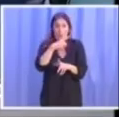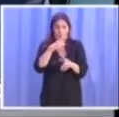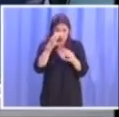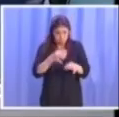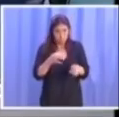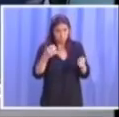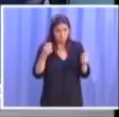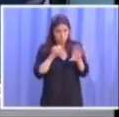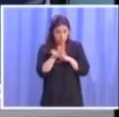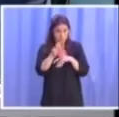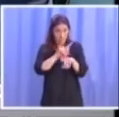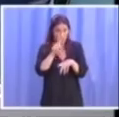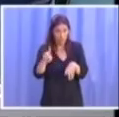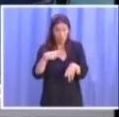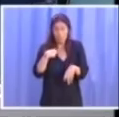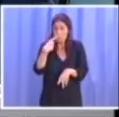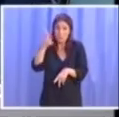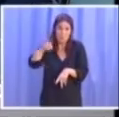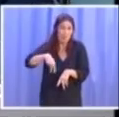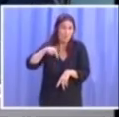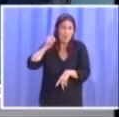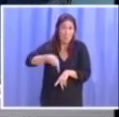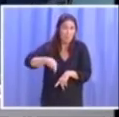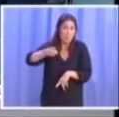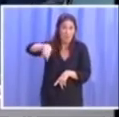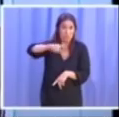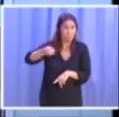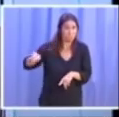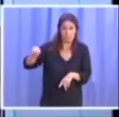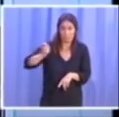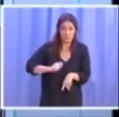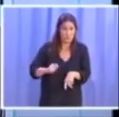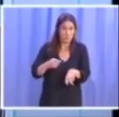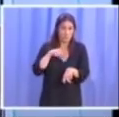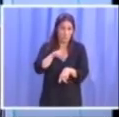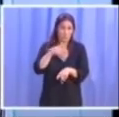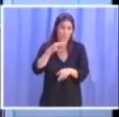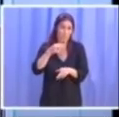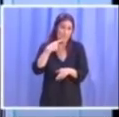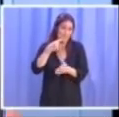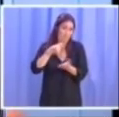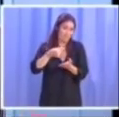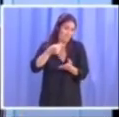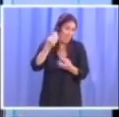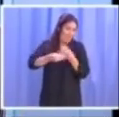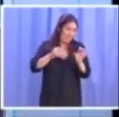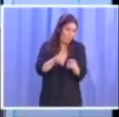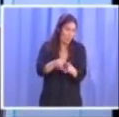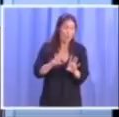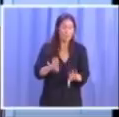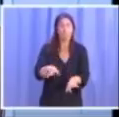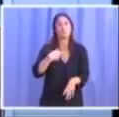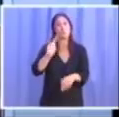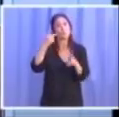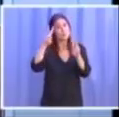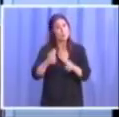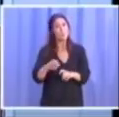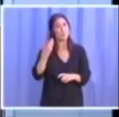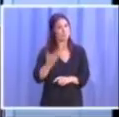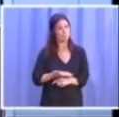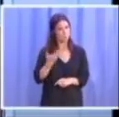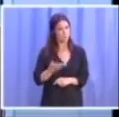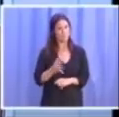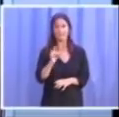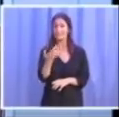Pero si algo hemos... El Consejo de Redacción, yo es que respeto a los profesionales, con cuestión que debería usted tomar nota. No, le repito, nota. Hay una cuestión que es fundamental.